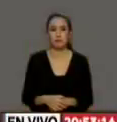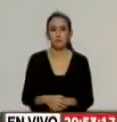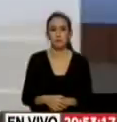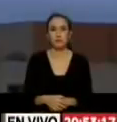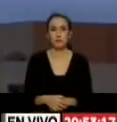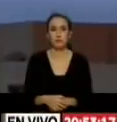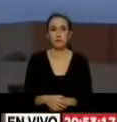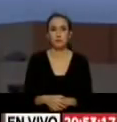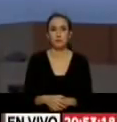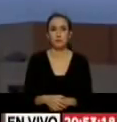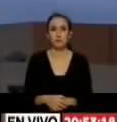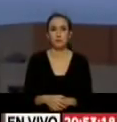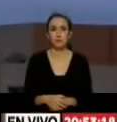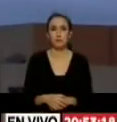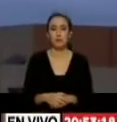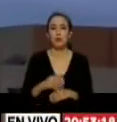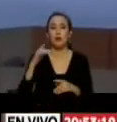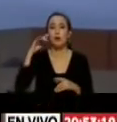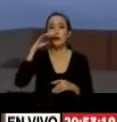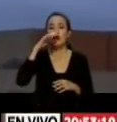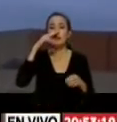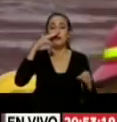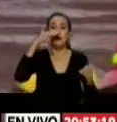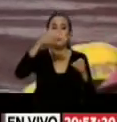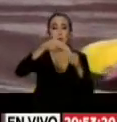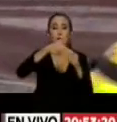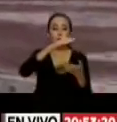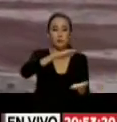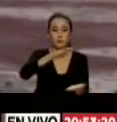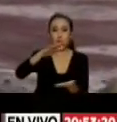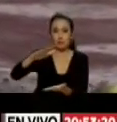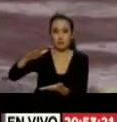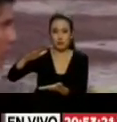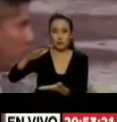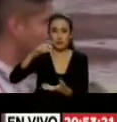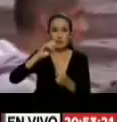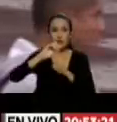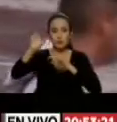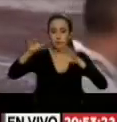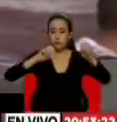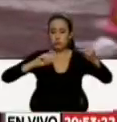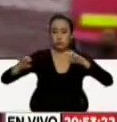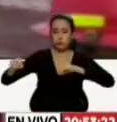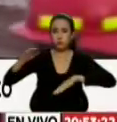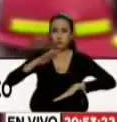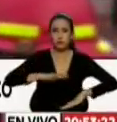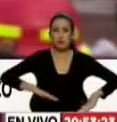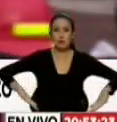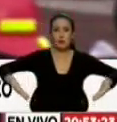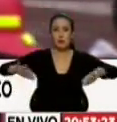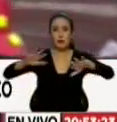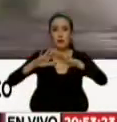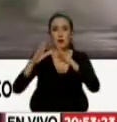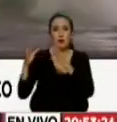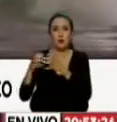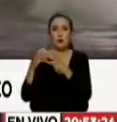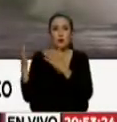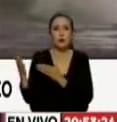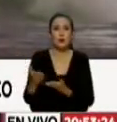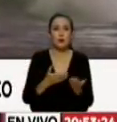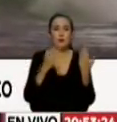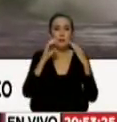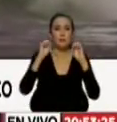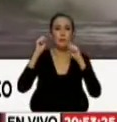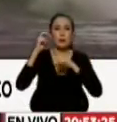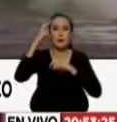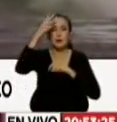Y una fuga de gas en el estado mexicano de Puebla obligó a la evacuación de más de 1.300 personas en 7 barrios. La fuga pudo haber